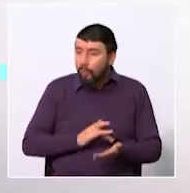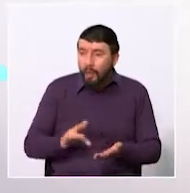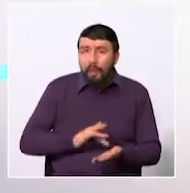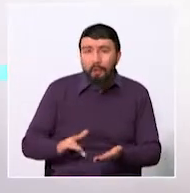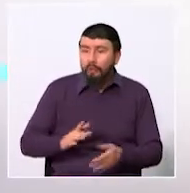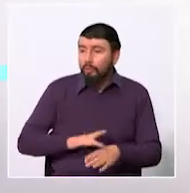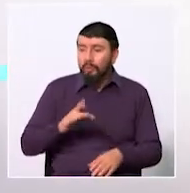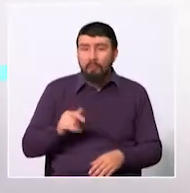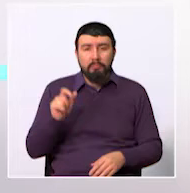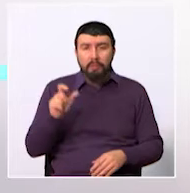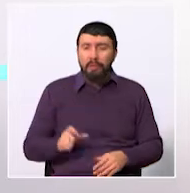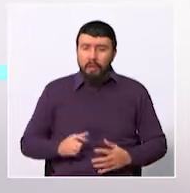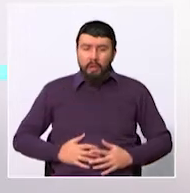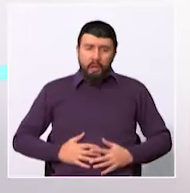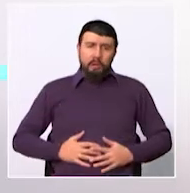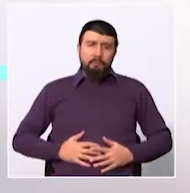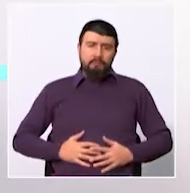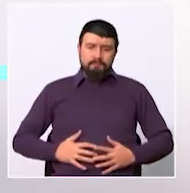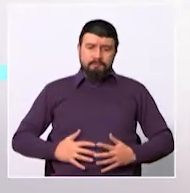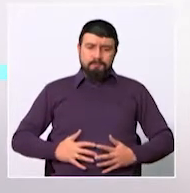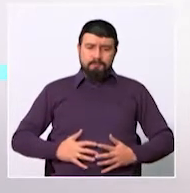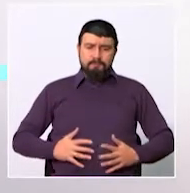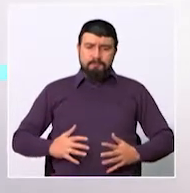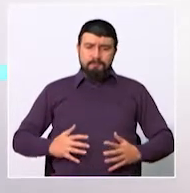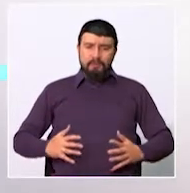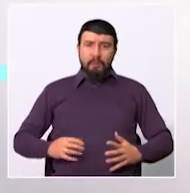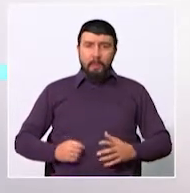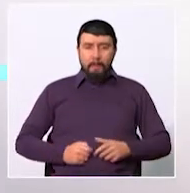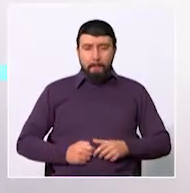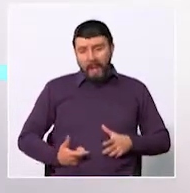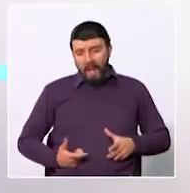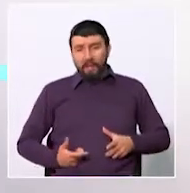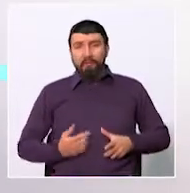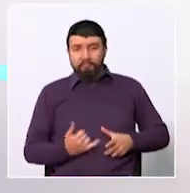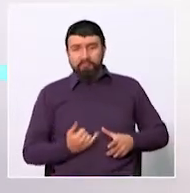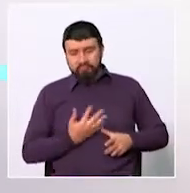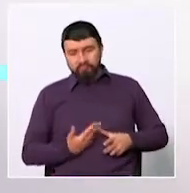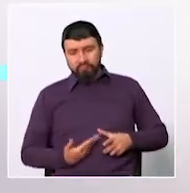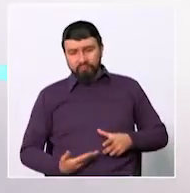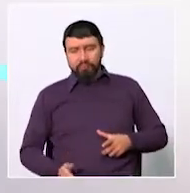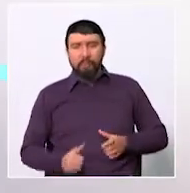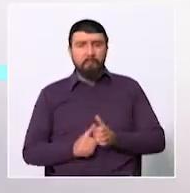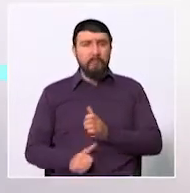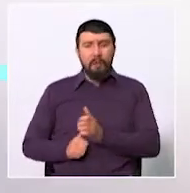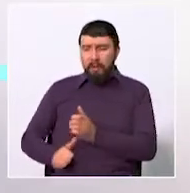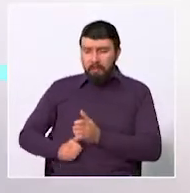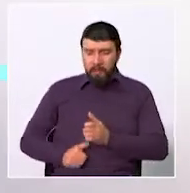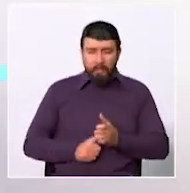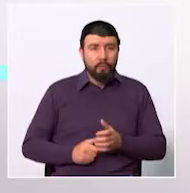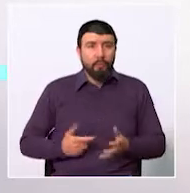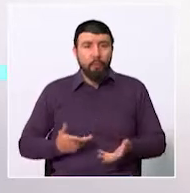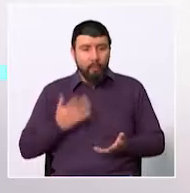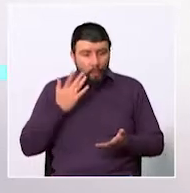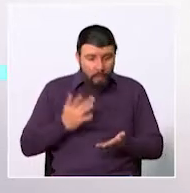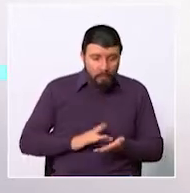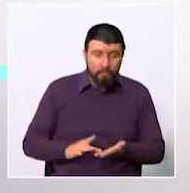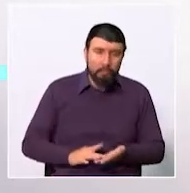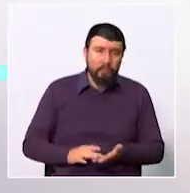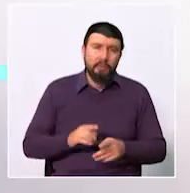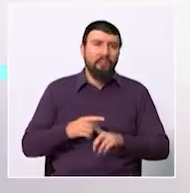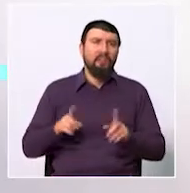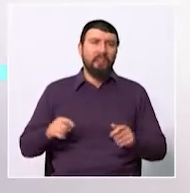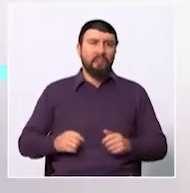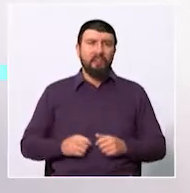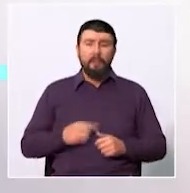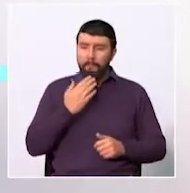se llega a perforar a reventar por dentro pues ya que como como usted es distinto cuando no cortan